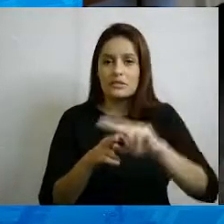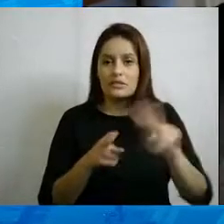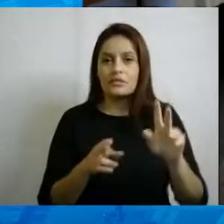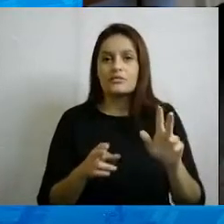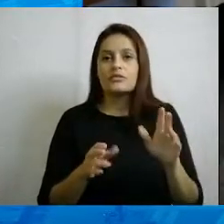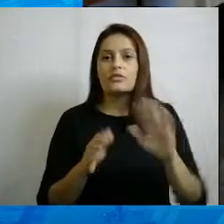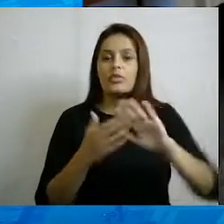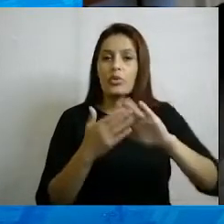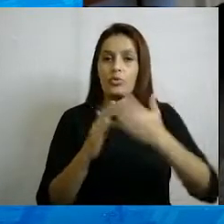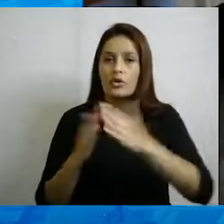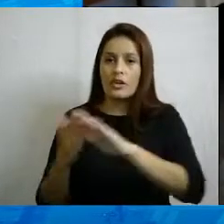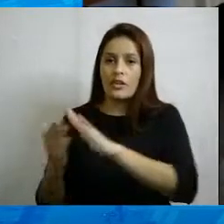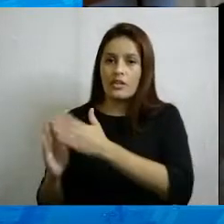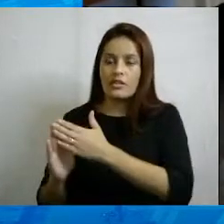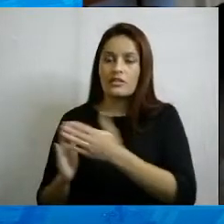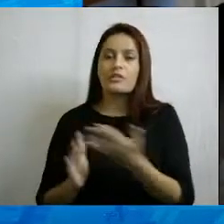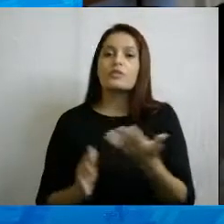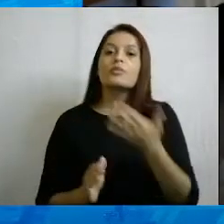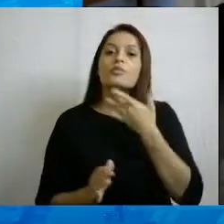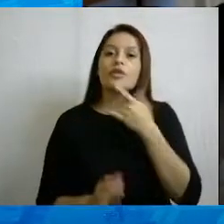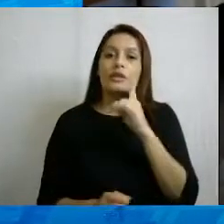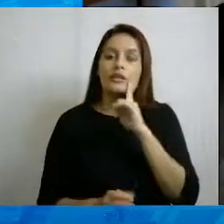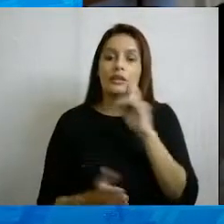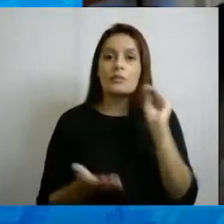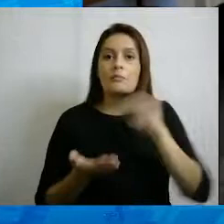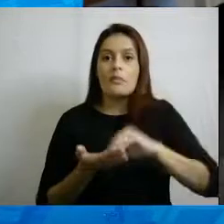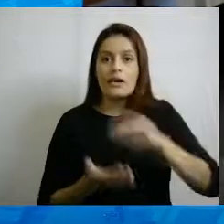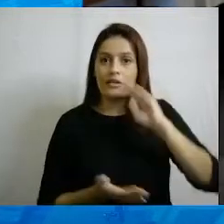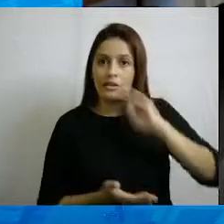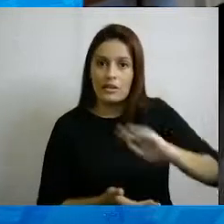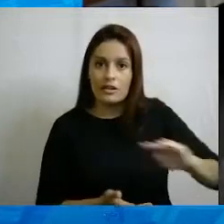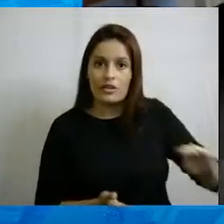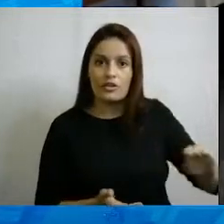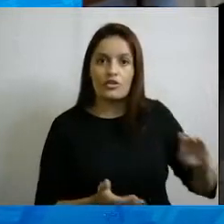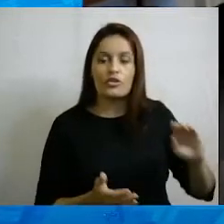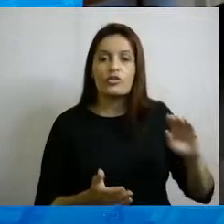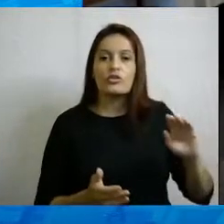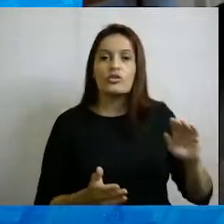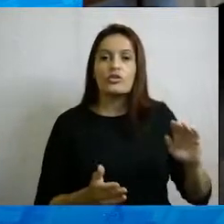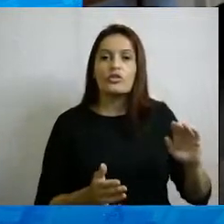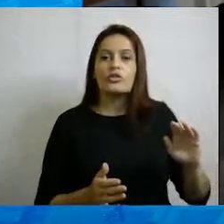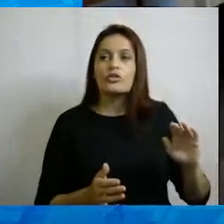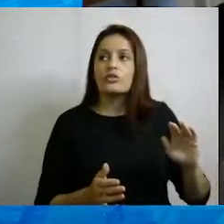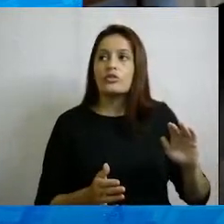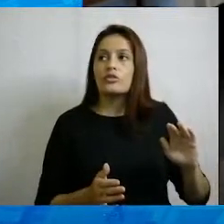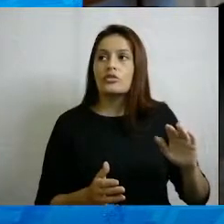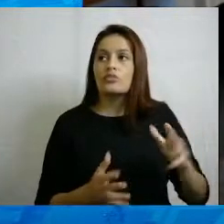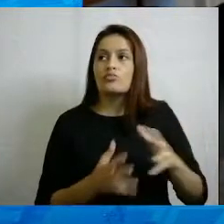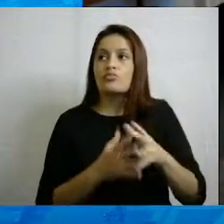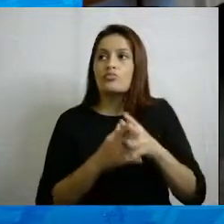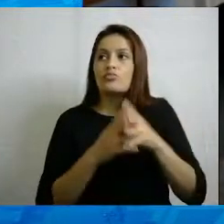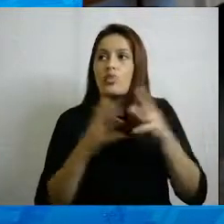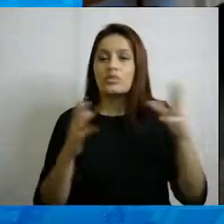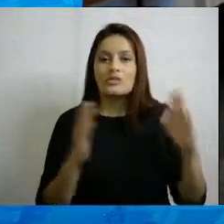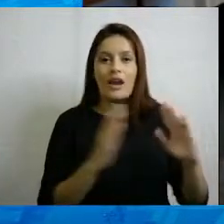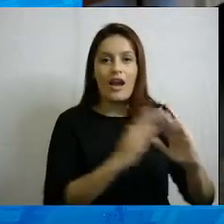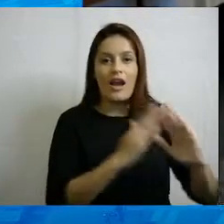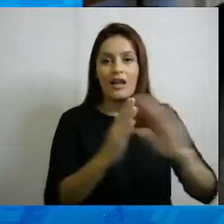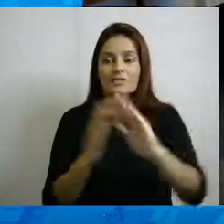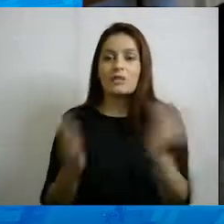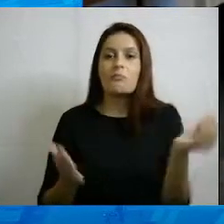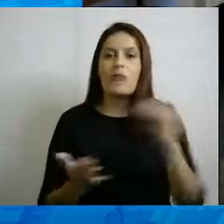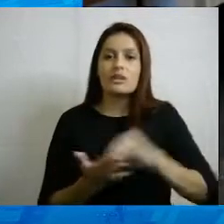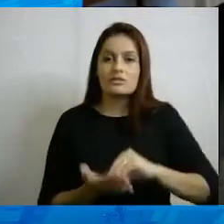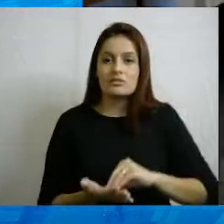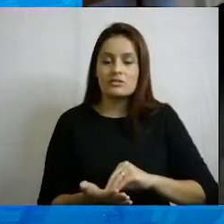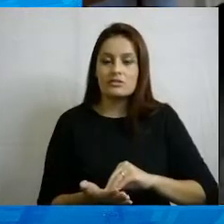comunidad, ya que ahora han habido más niños, se pobló más la comunidad, hay muchas casas más